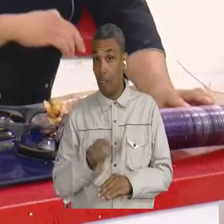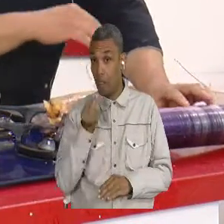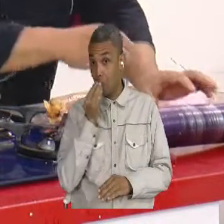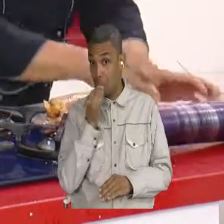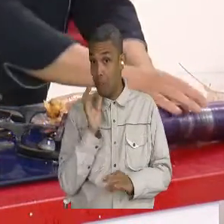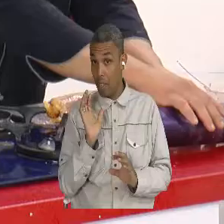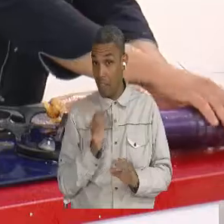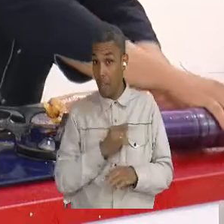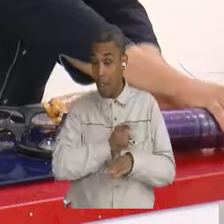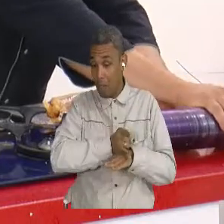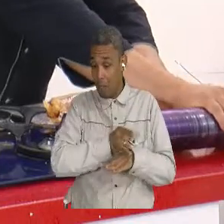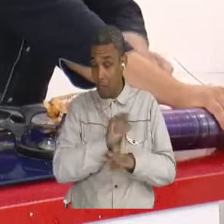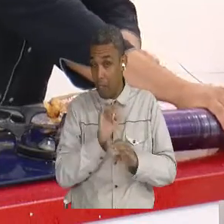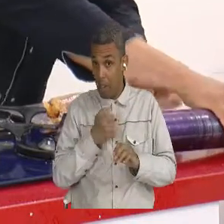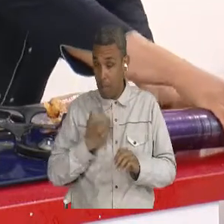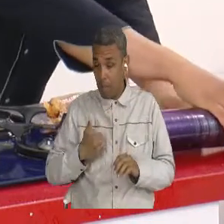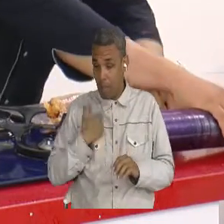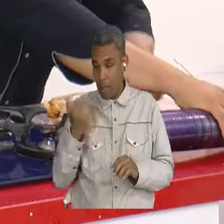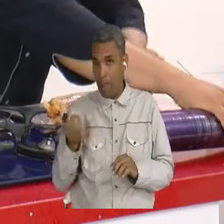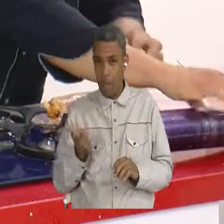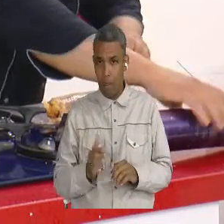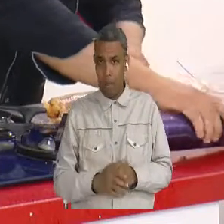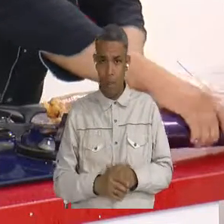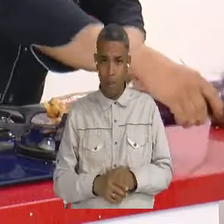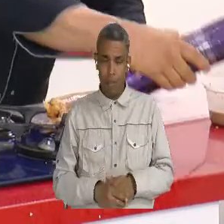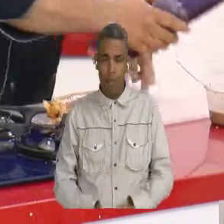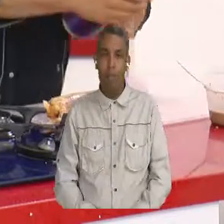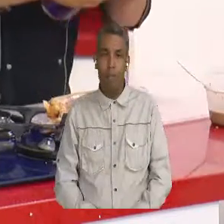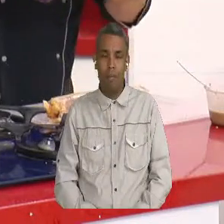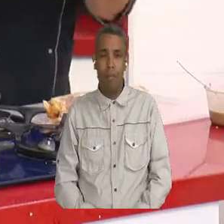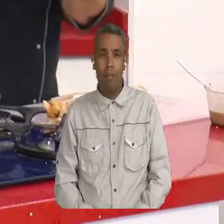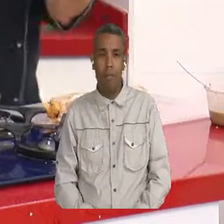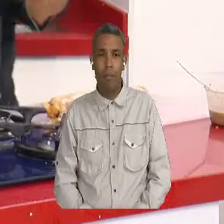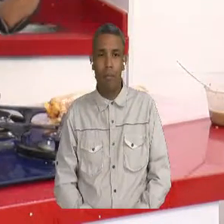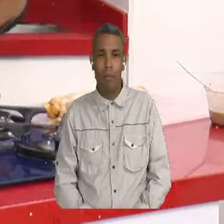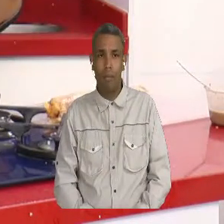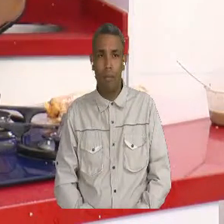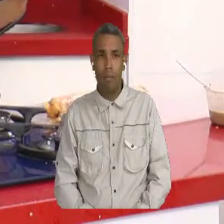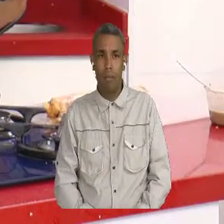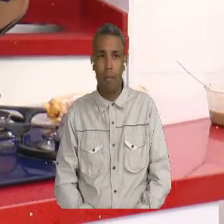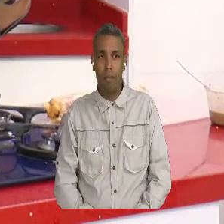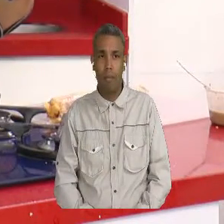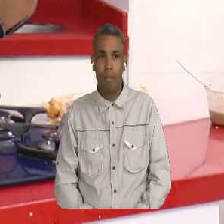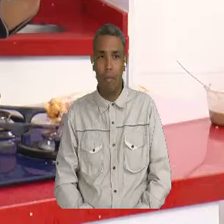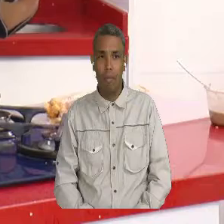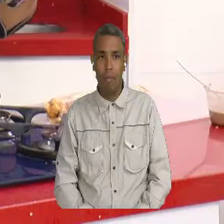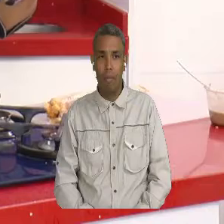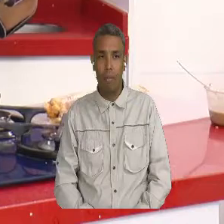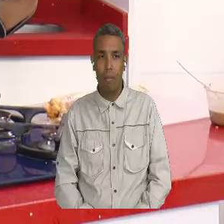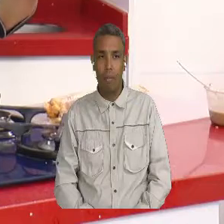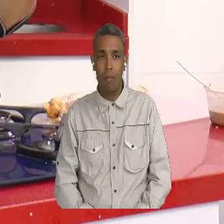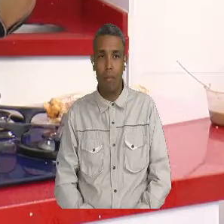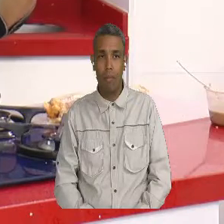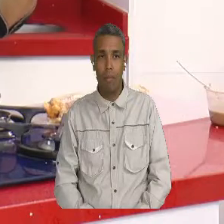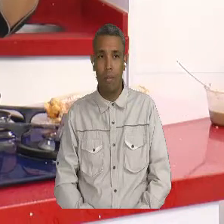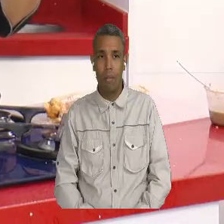al 100%. Exactamente. Permítame, acá voy a cortar y voy a volver a sacar porque se me... Esto es muy